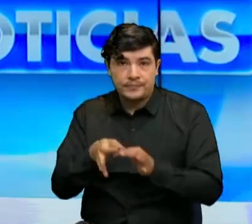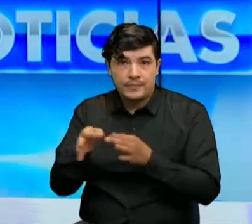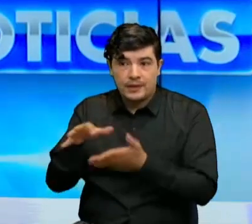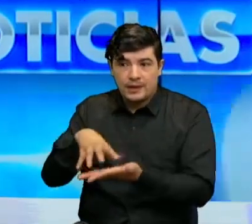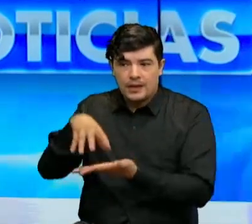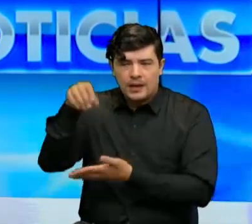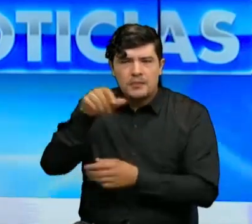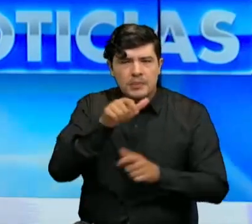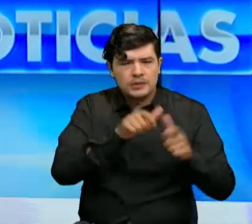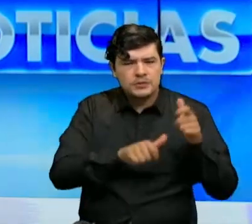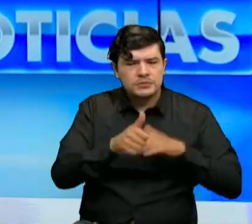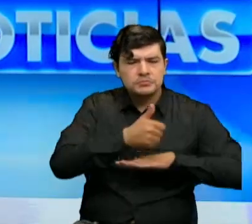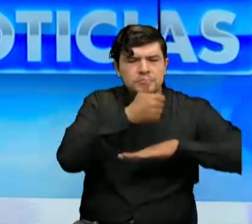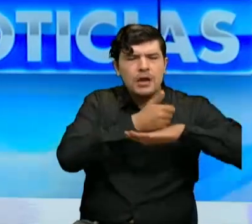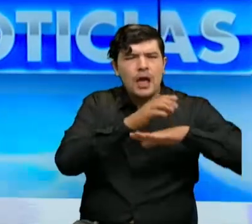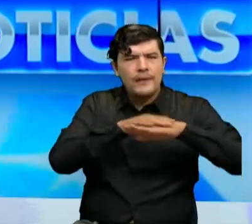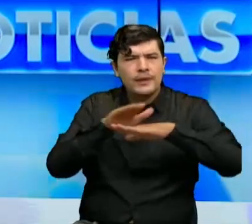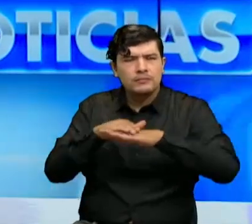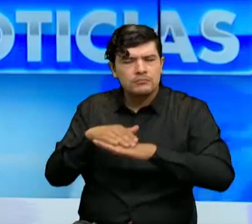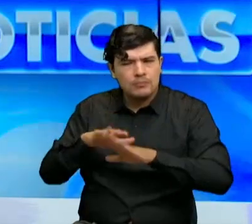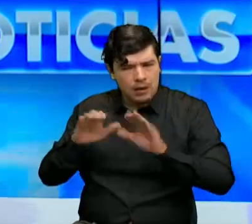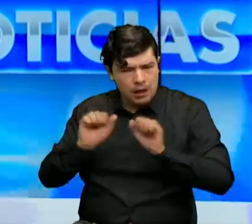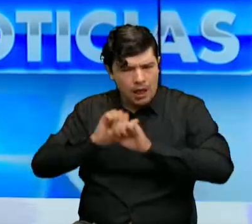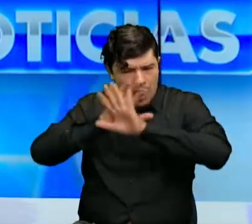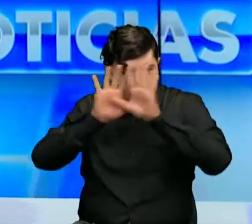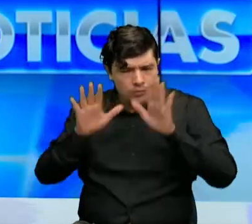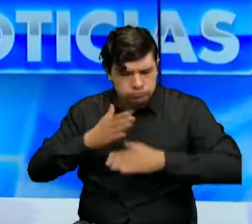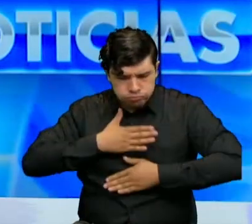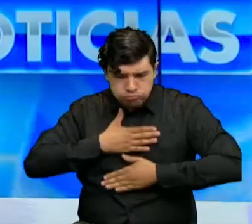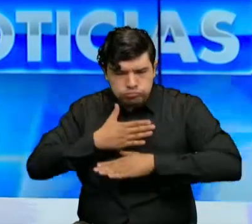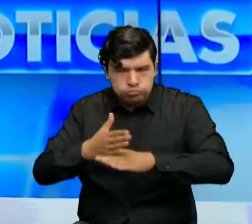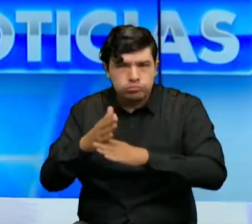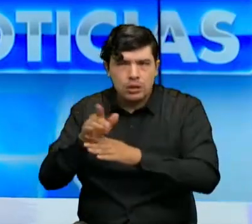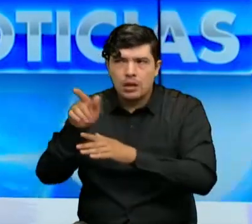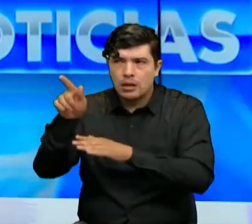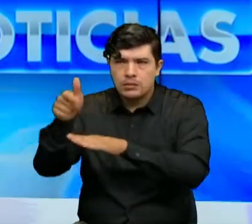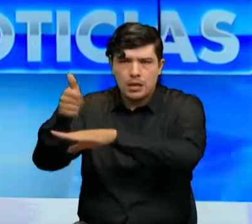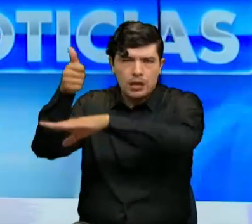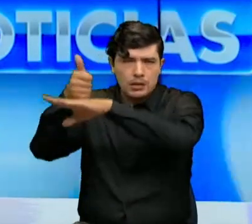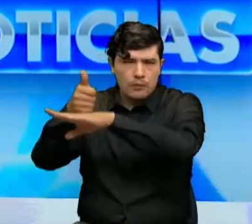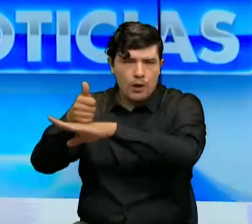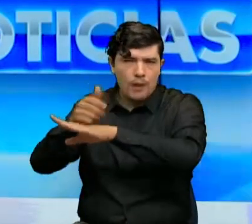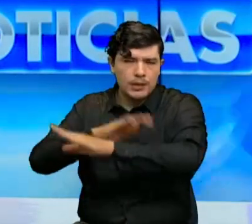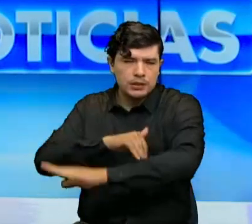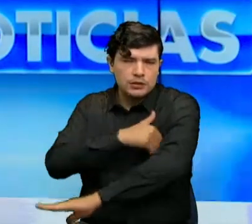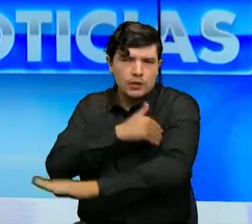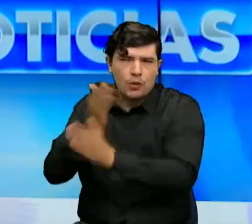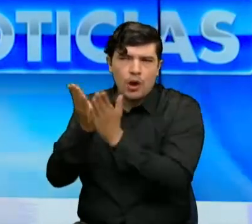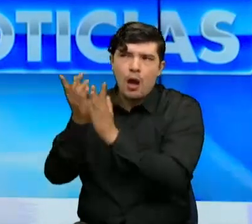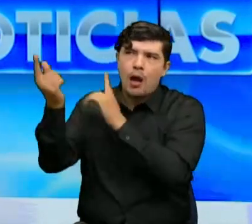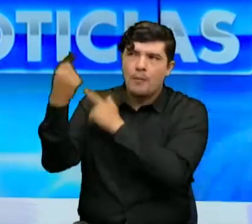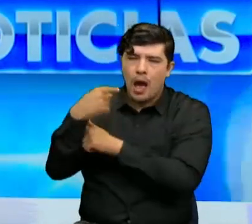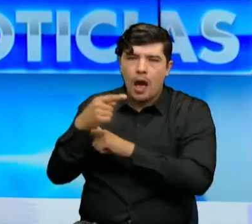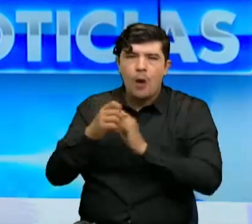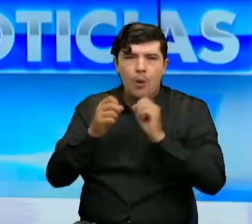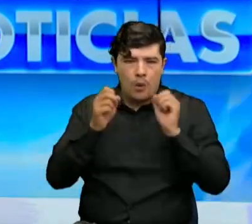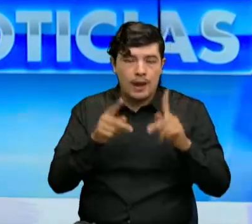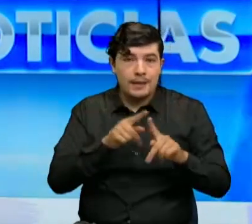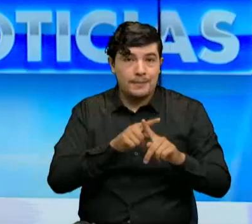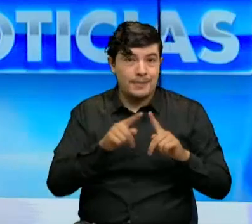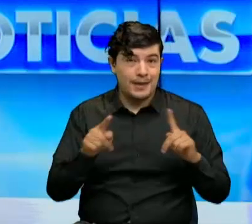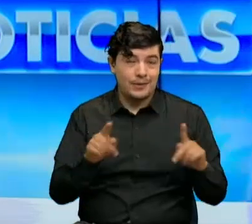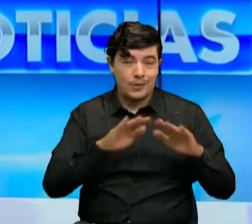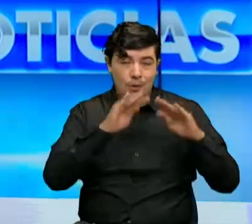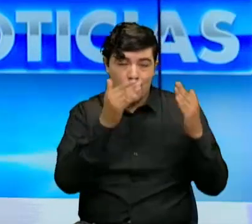dispuestos a regresar a clases presenciales el próximo mes de julio tal y como lo exige la directiva ministerial pero que las condiciones no están dadas